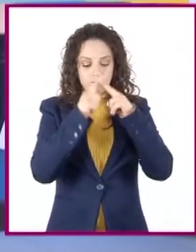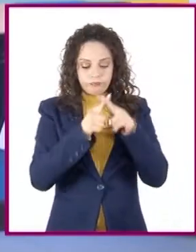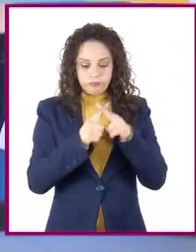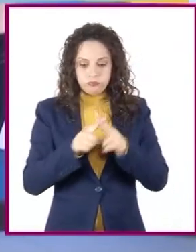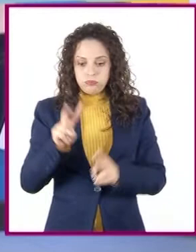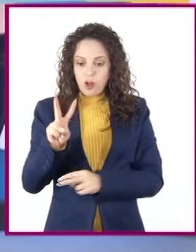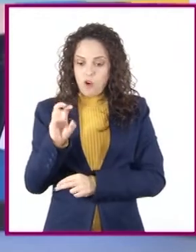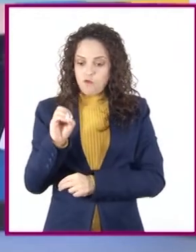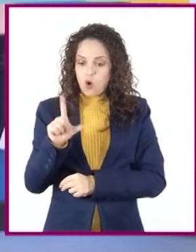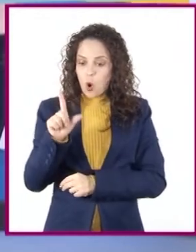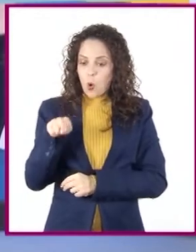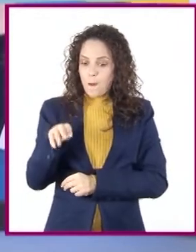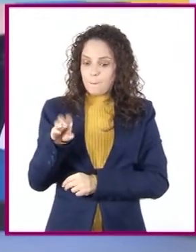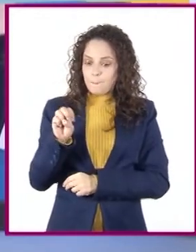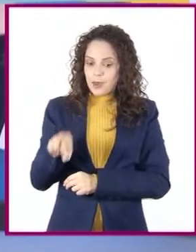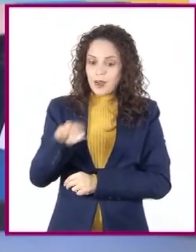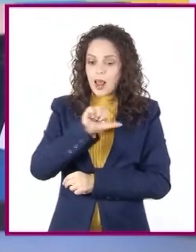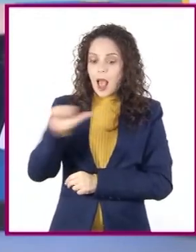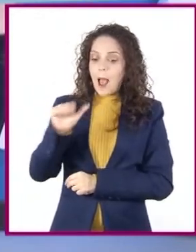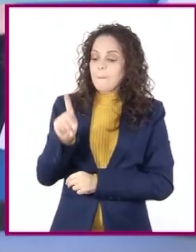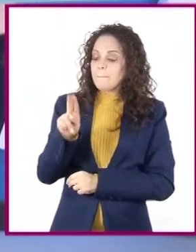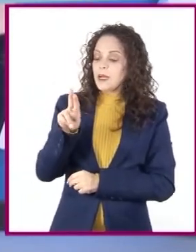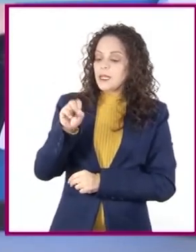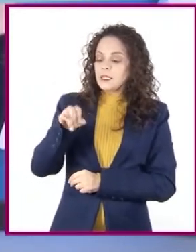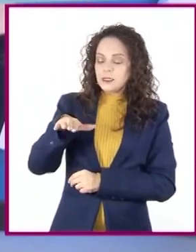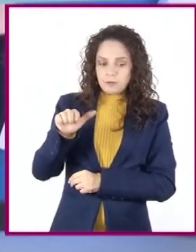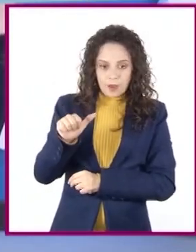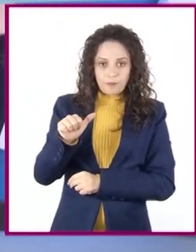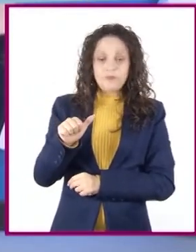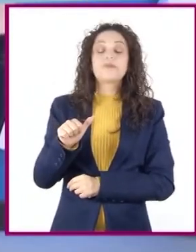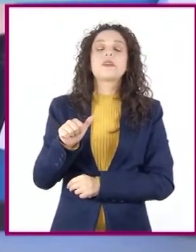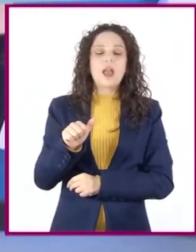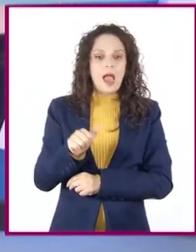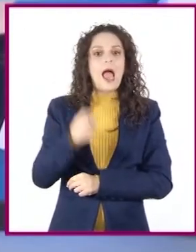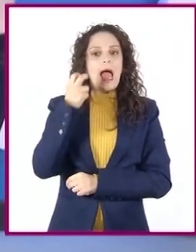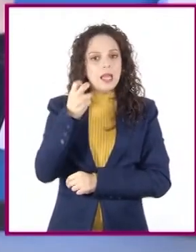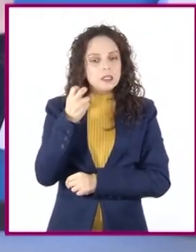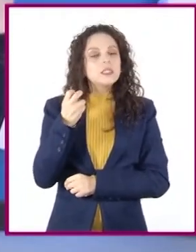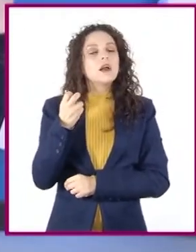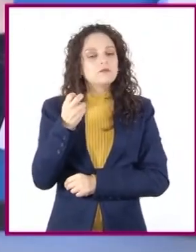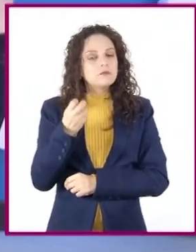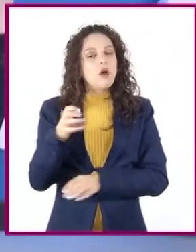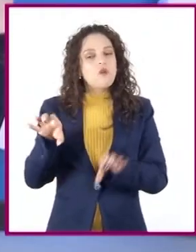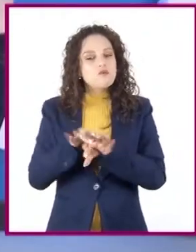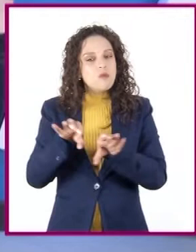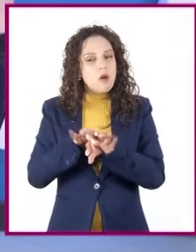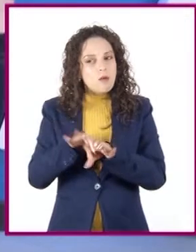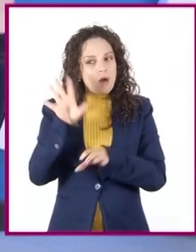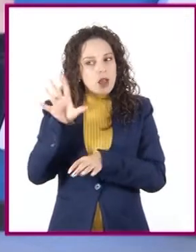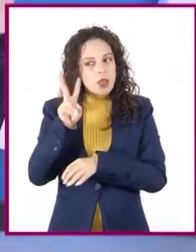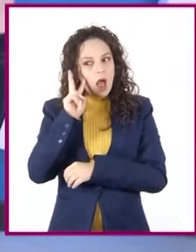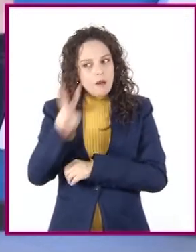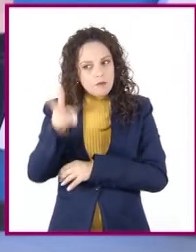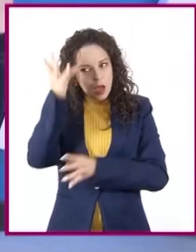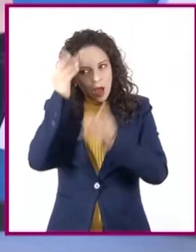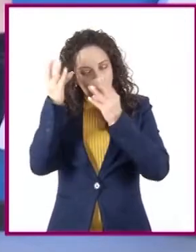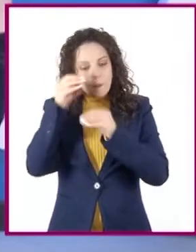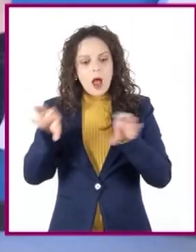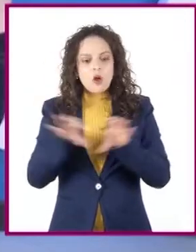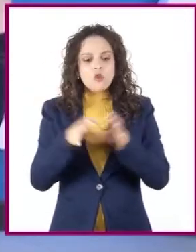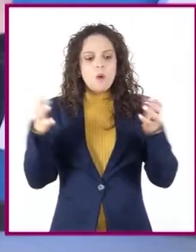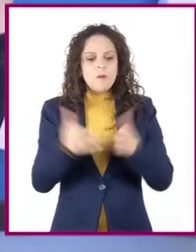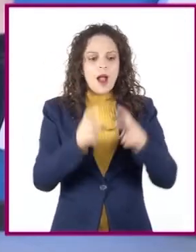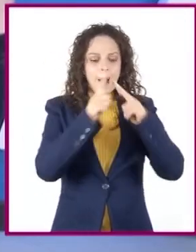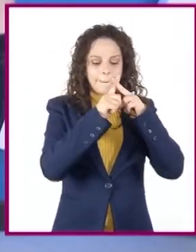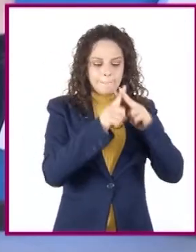prisma rectangular. Analicemos cómo, a partir de ese conocimiento, se puede obtener la fórmula para la